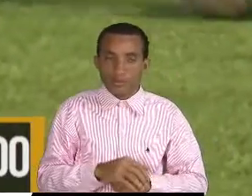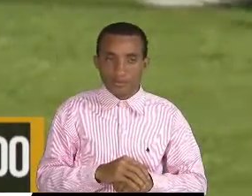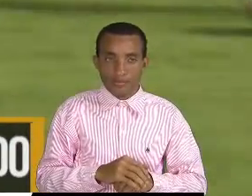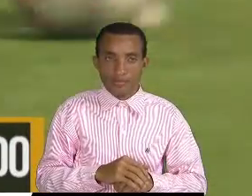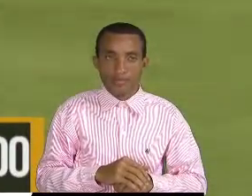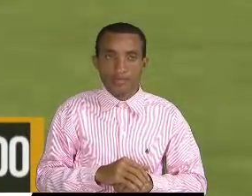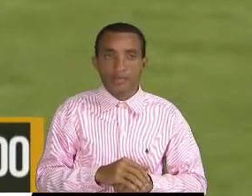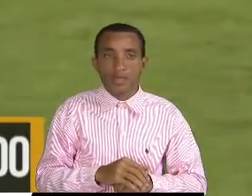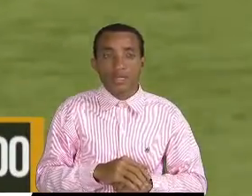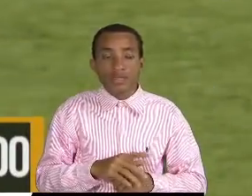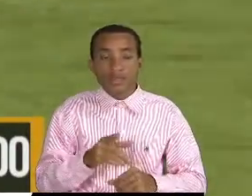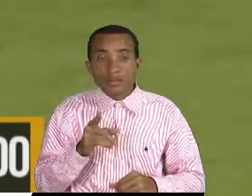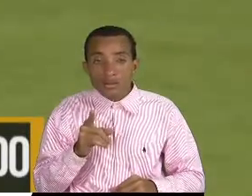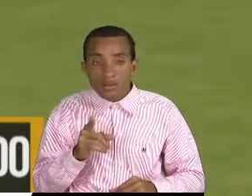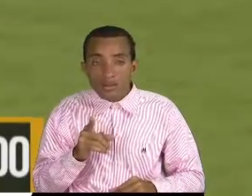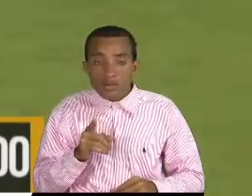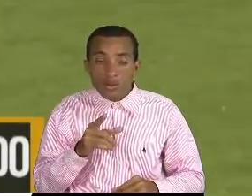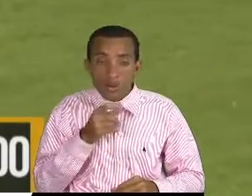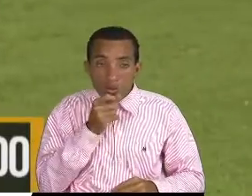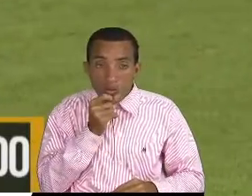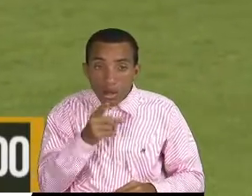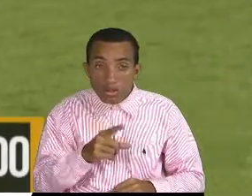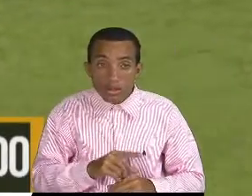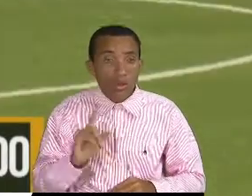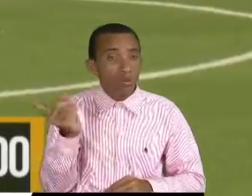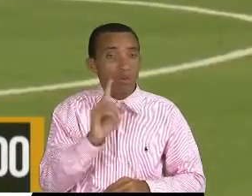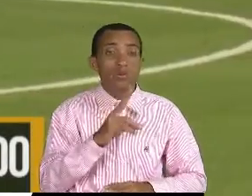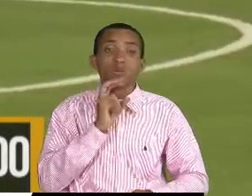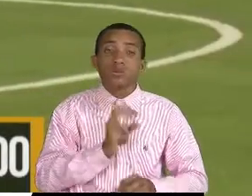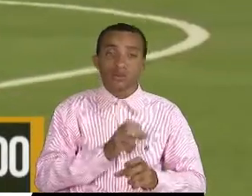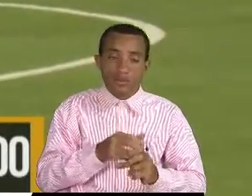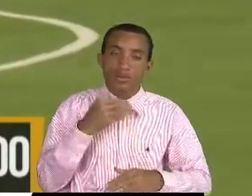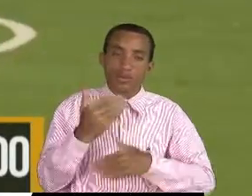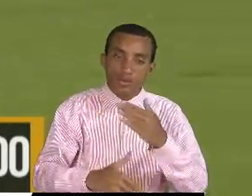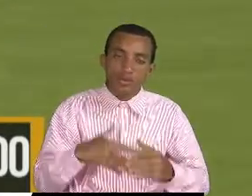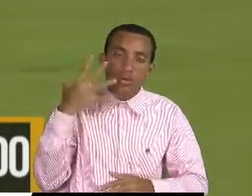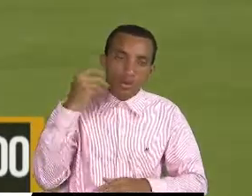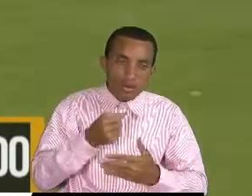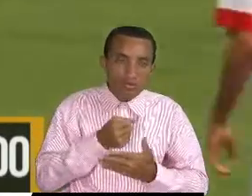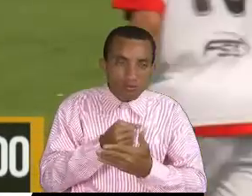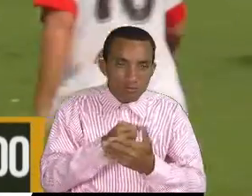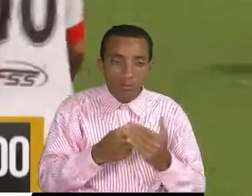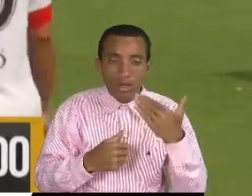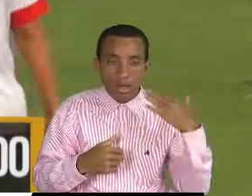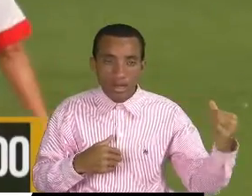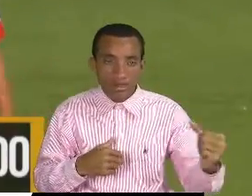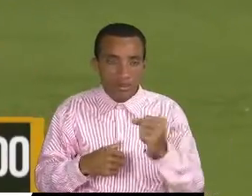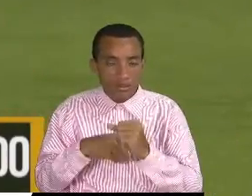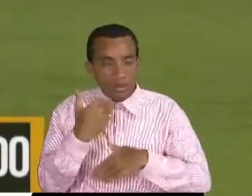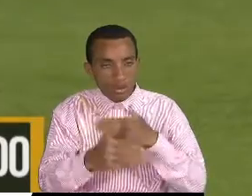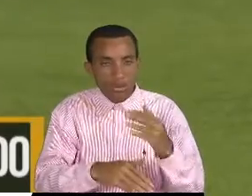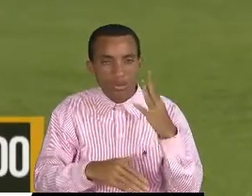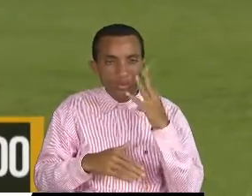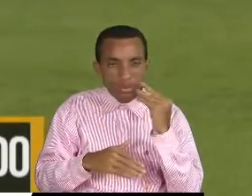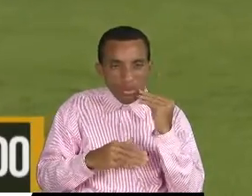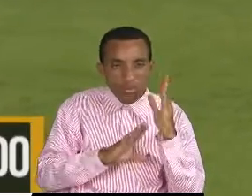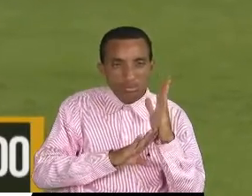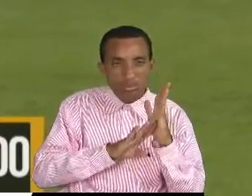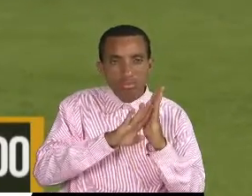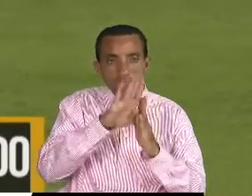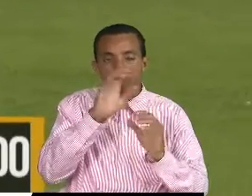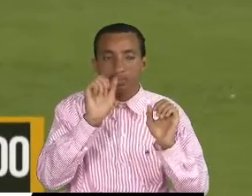que no va a ser fácil. Sin embargo, estamos acá día a día trabajando para que estas muchachas puedan ir adquiriendo esas herramientas y esa base